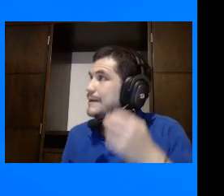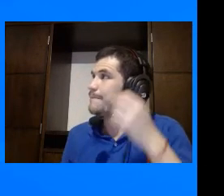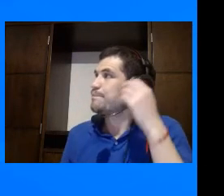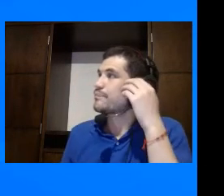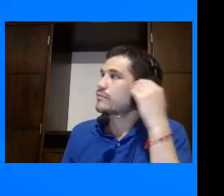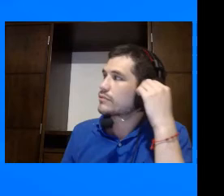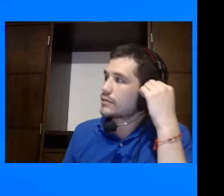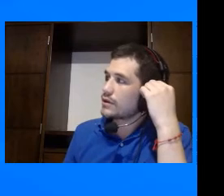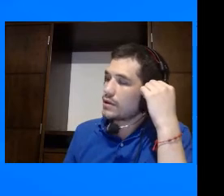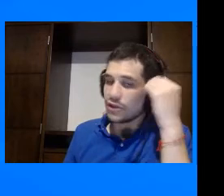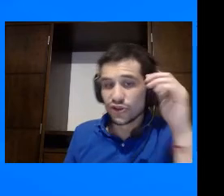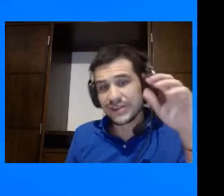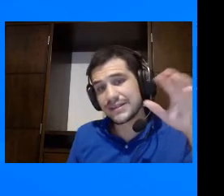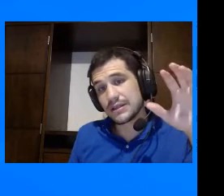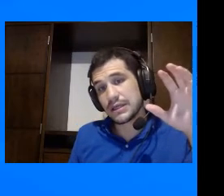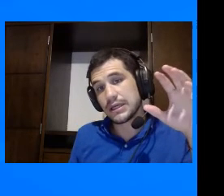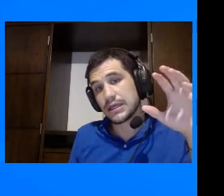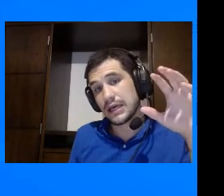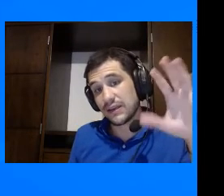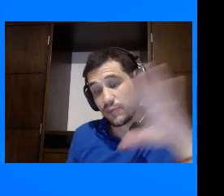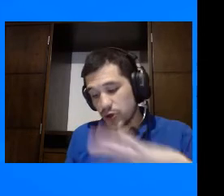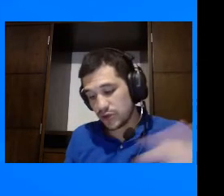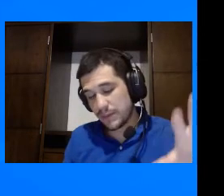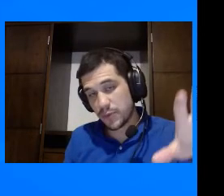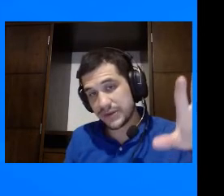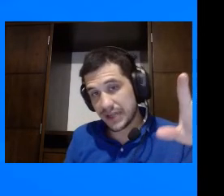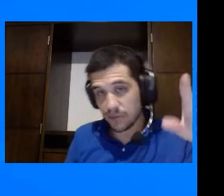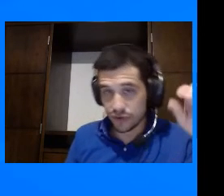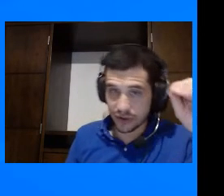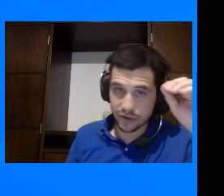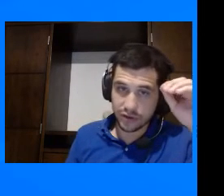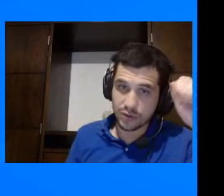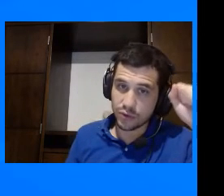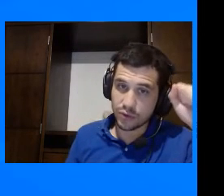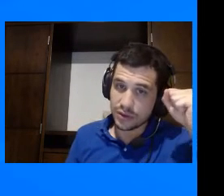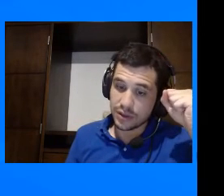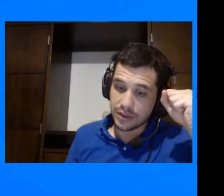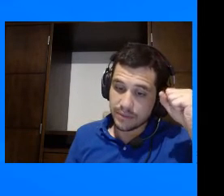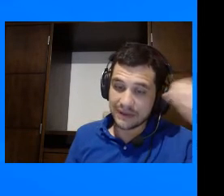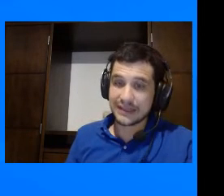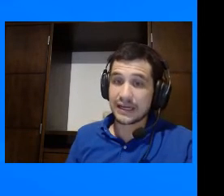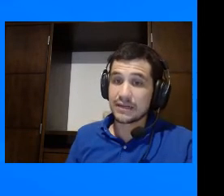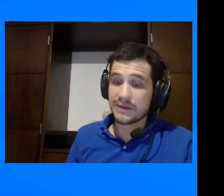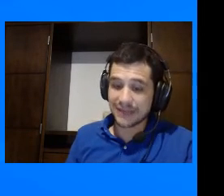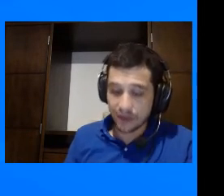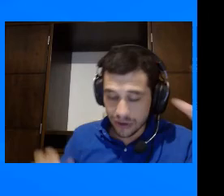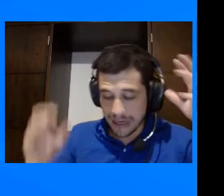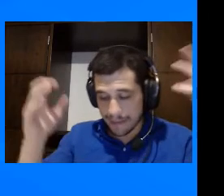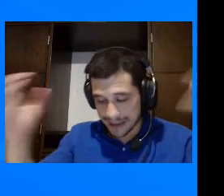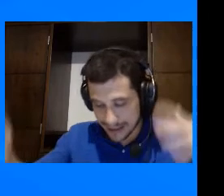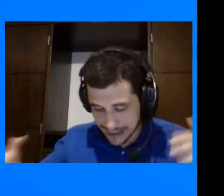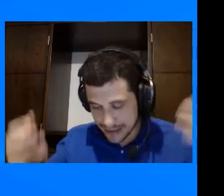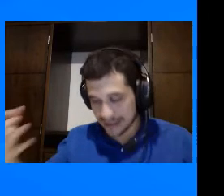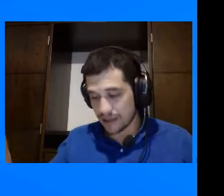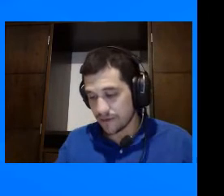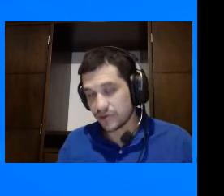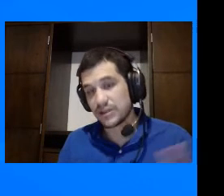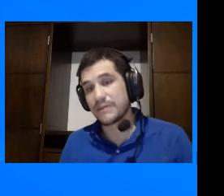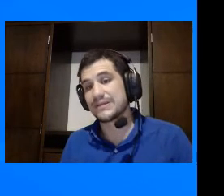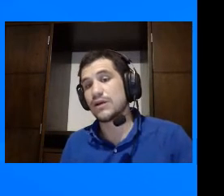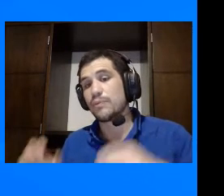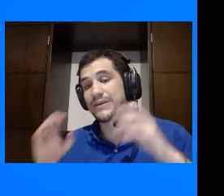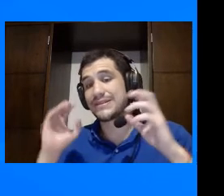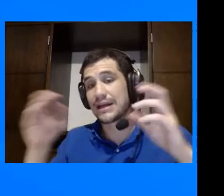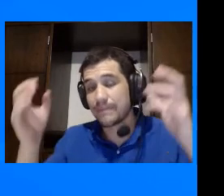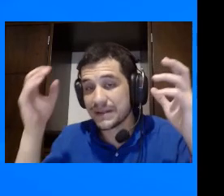gustaba. Entonces, esa es un poquito la propuesta del museo, ¿no? Como pensar en el pasado y a partir de esa reflexión